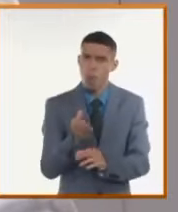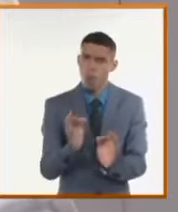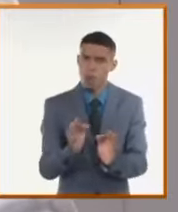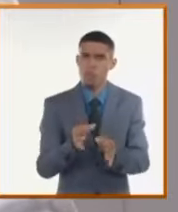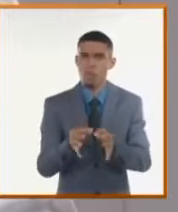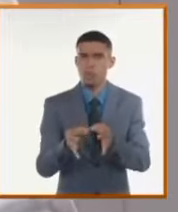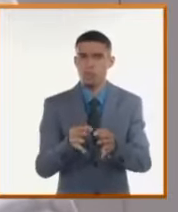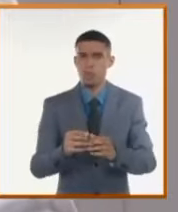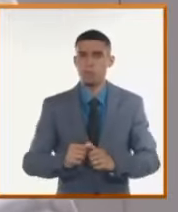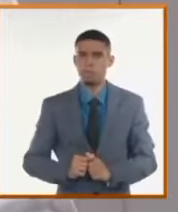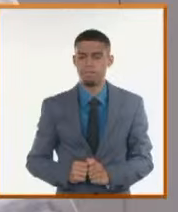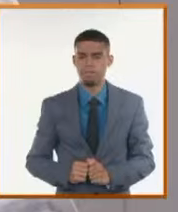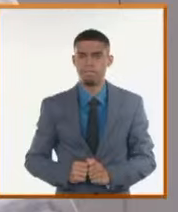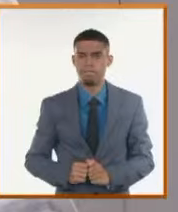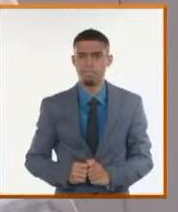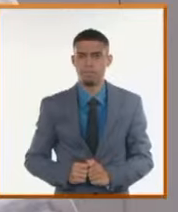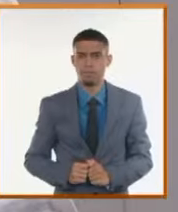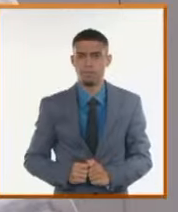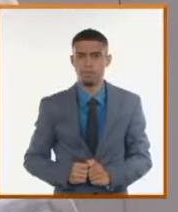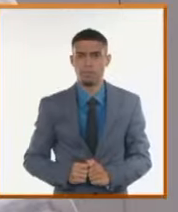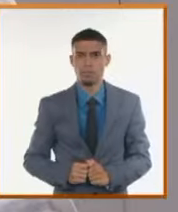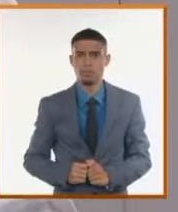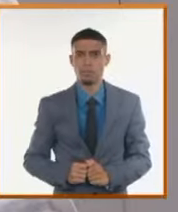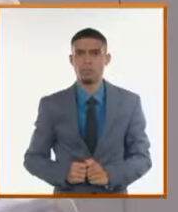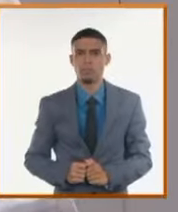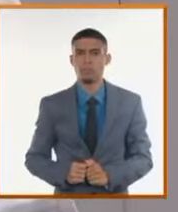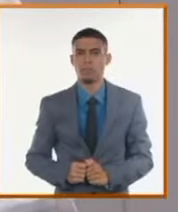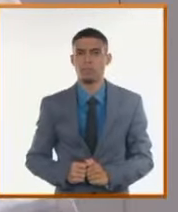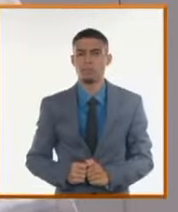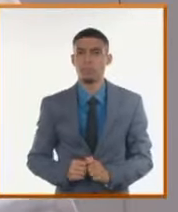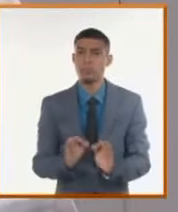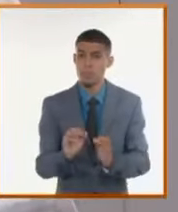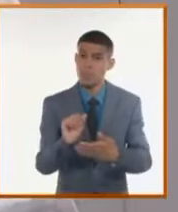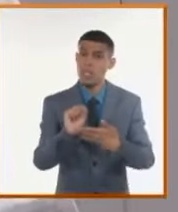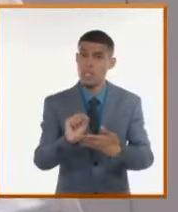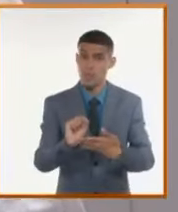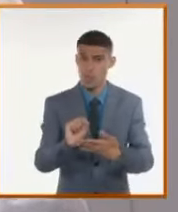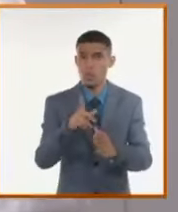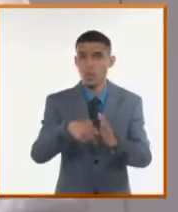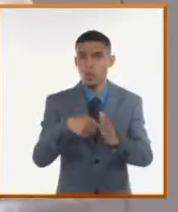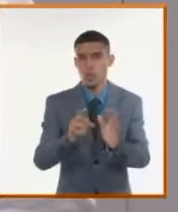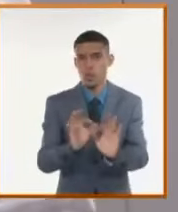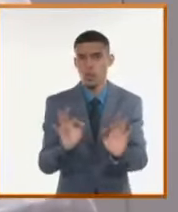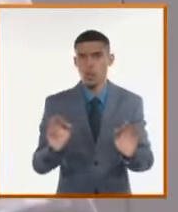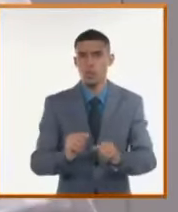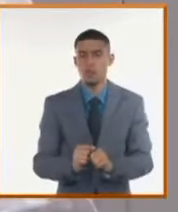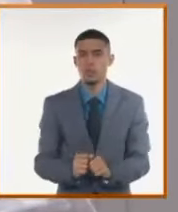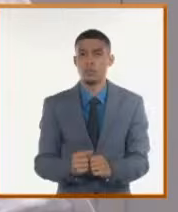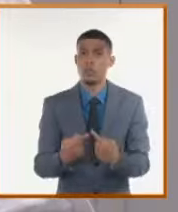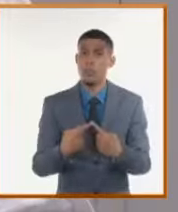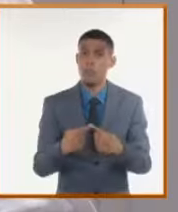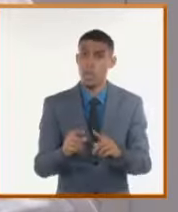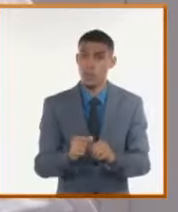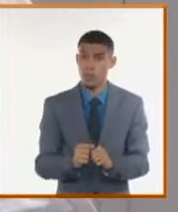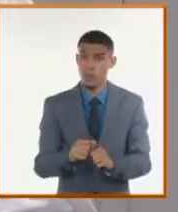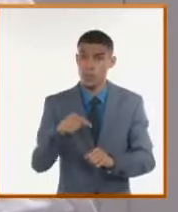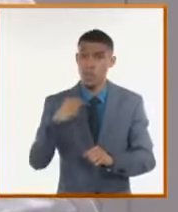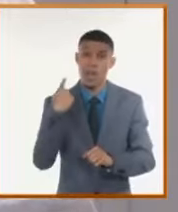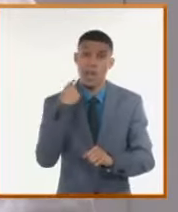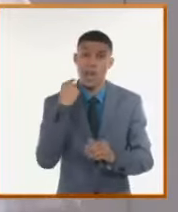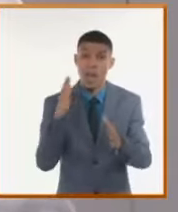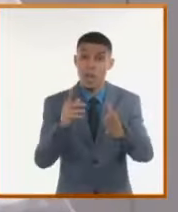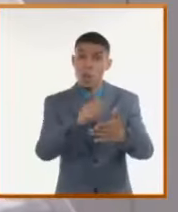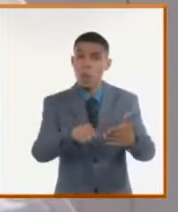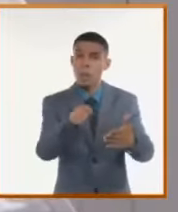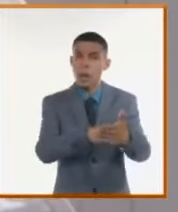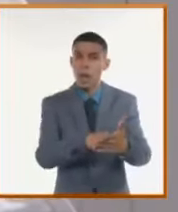está el tema de servicio de Expreso en estos en estos momento pero tenemos entre las metas de este año